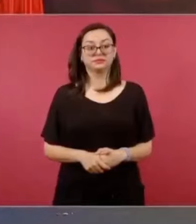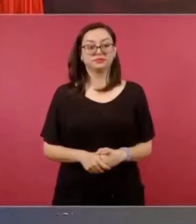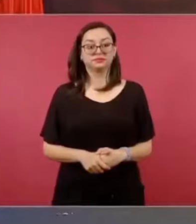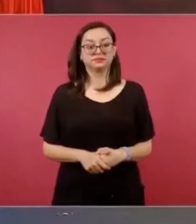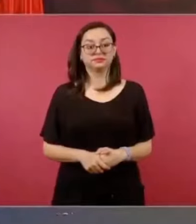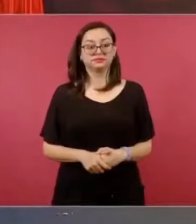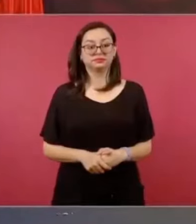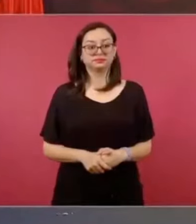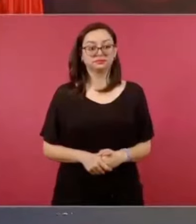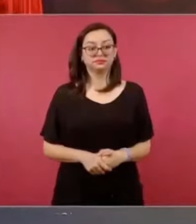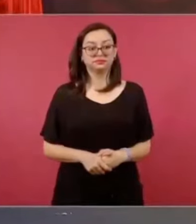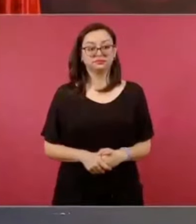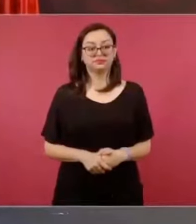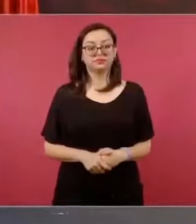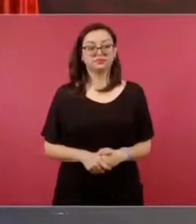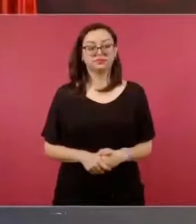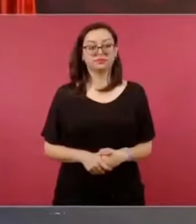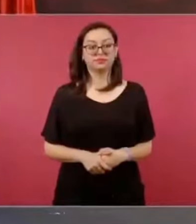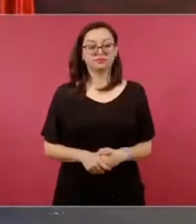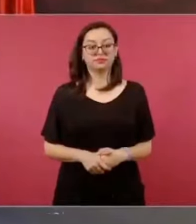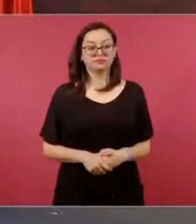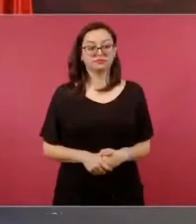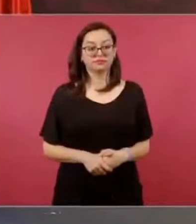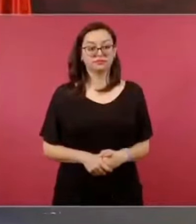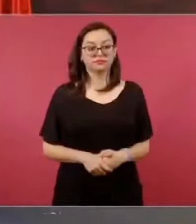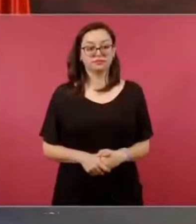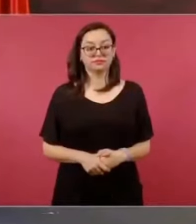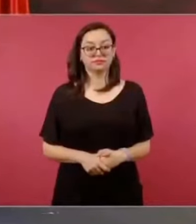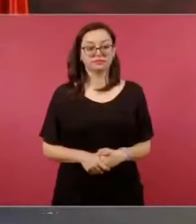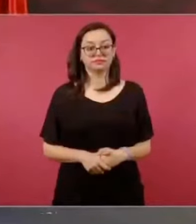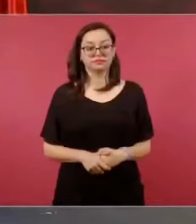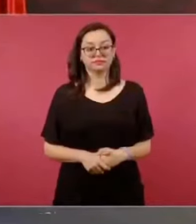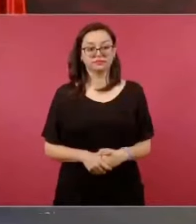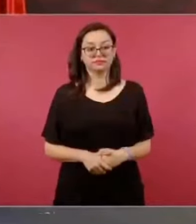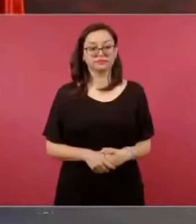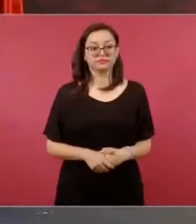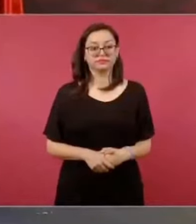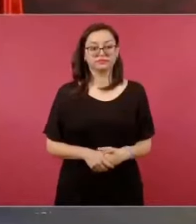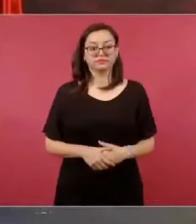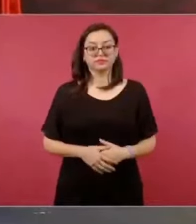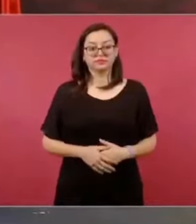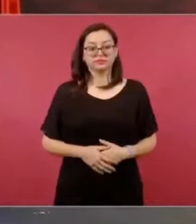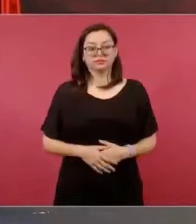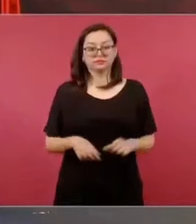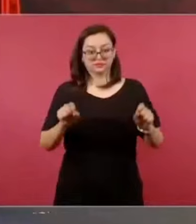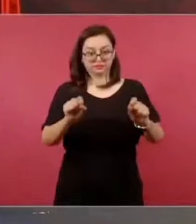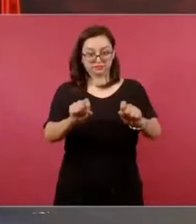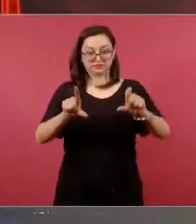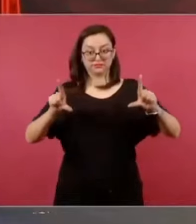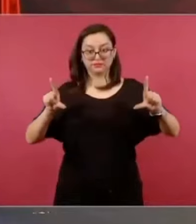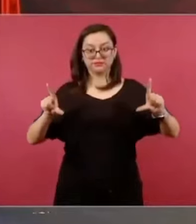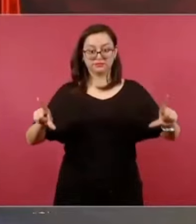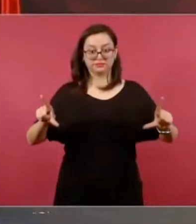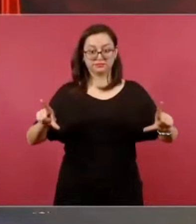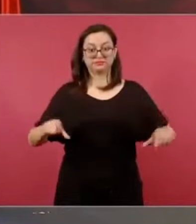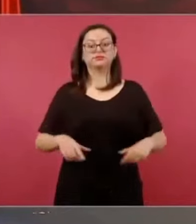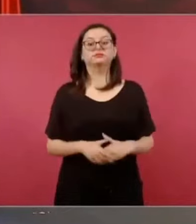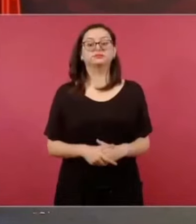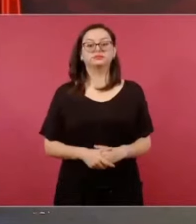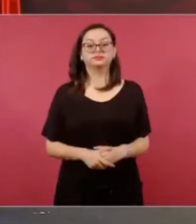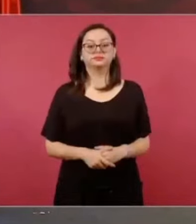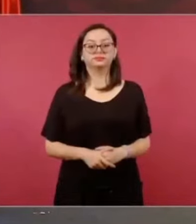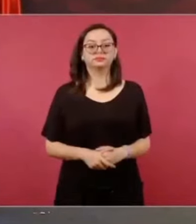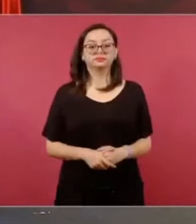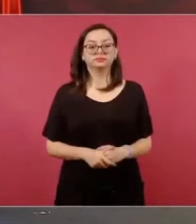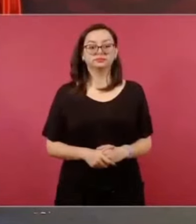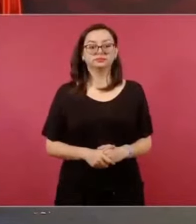Es que ya ustedes, o sea, quienes nos están viendo, si lo puedes ampliar, ¿no? O sea, y